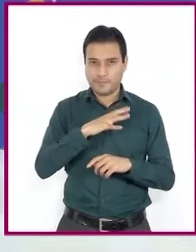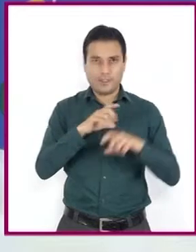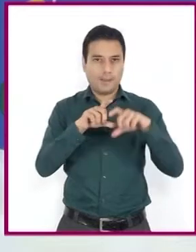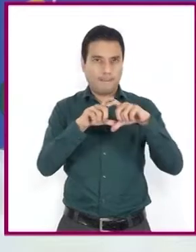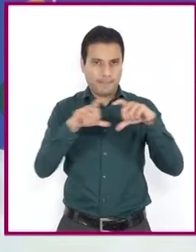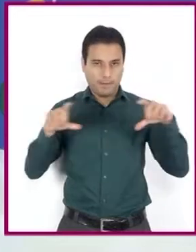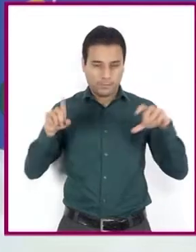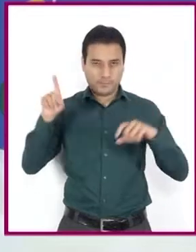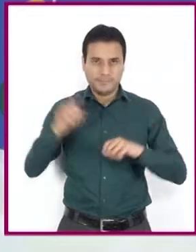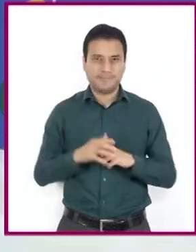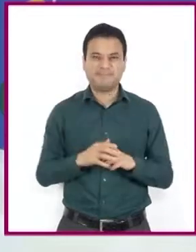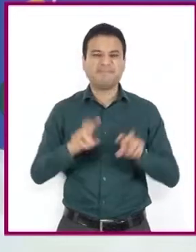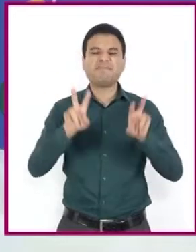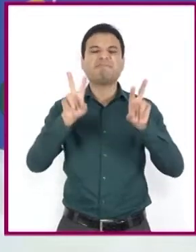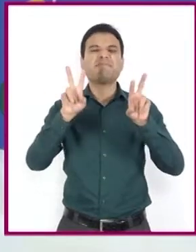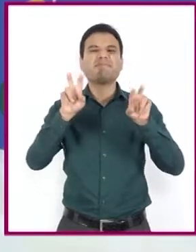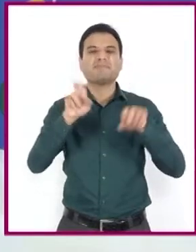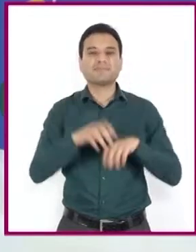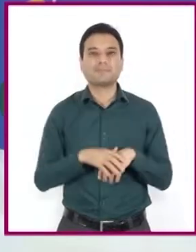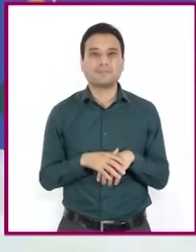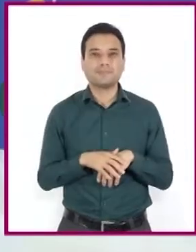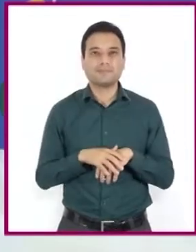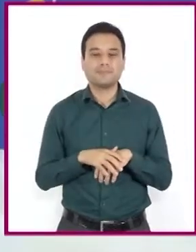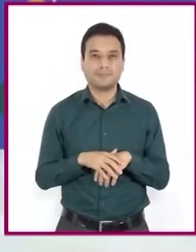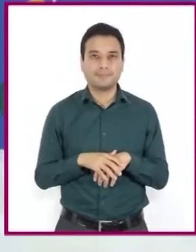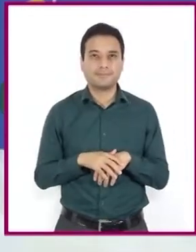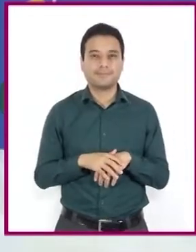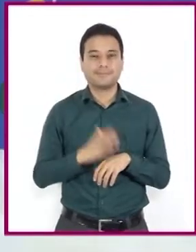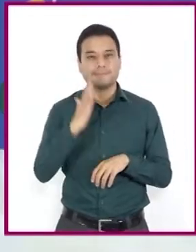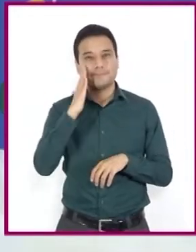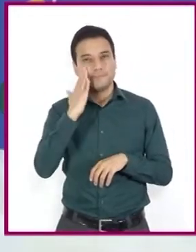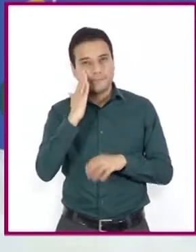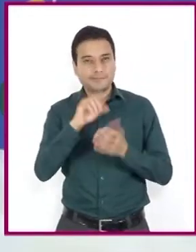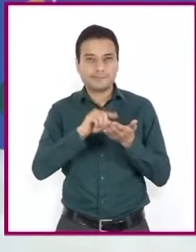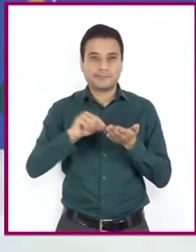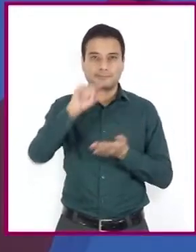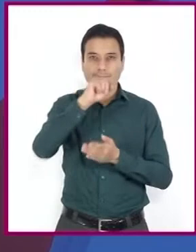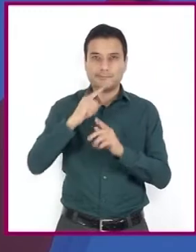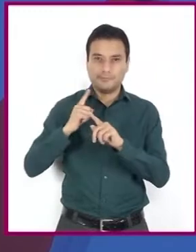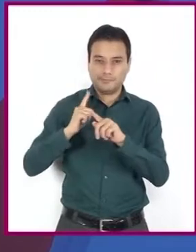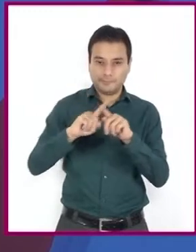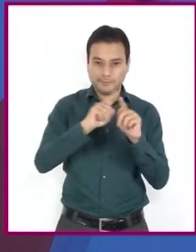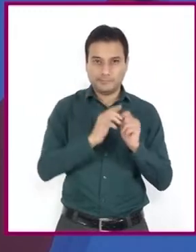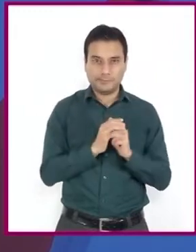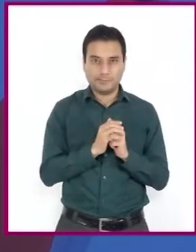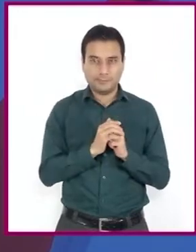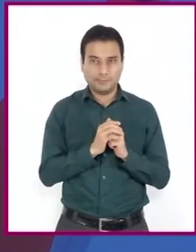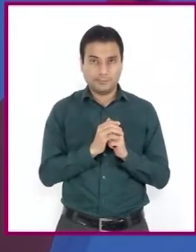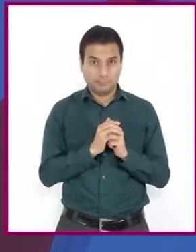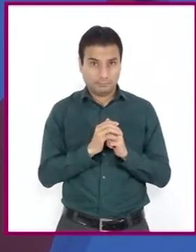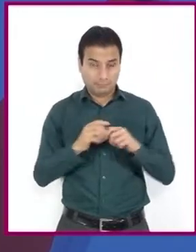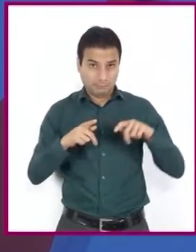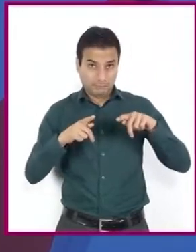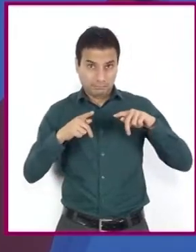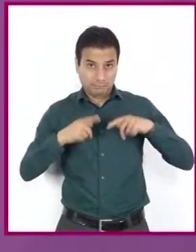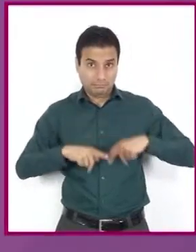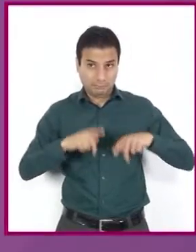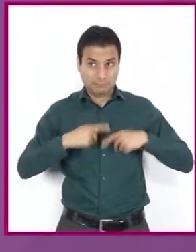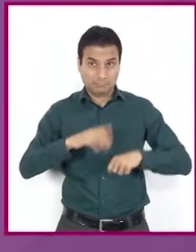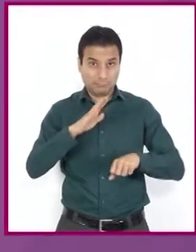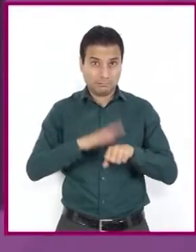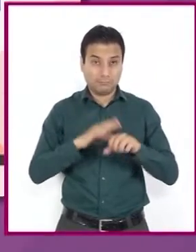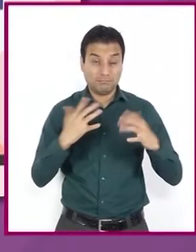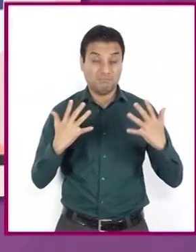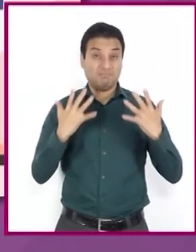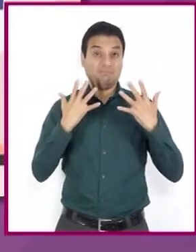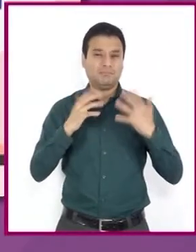del texto titulado ¿Las redes sociales nos hacen más narcisistas?